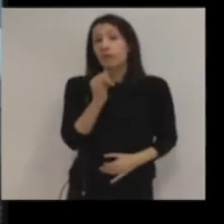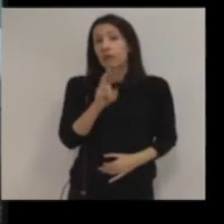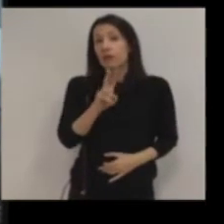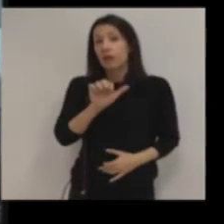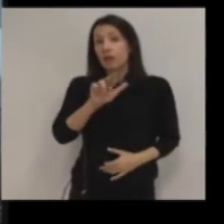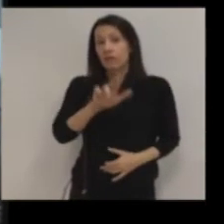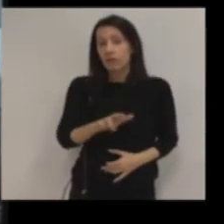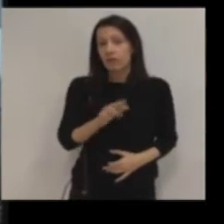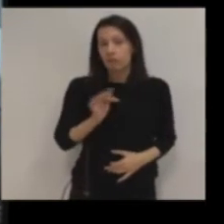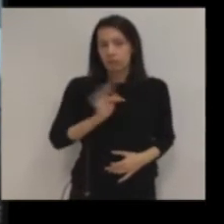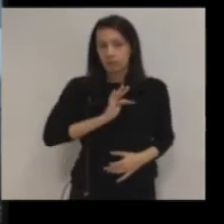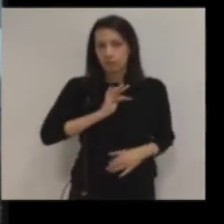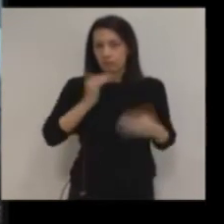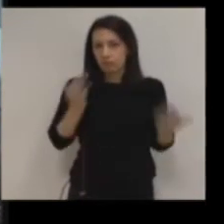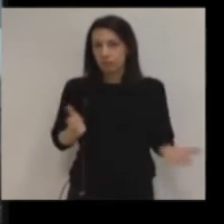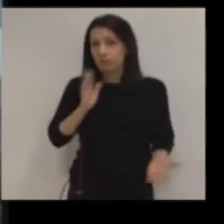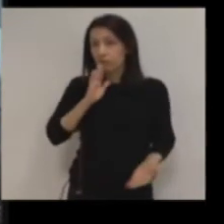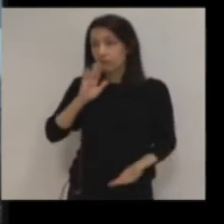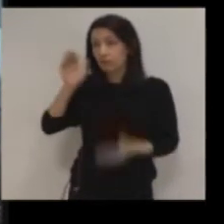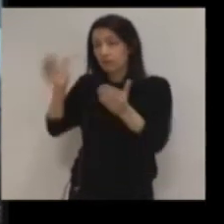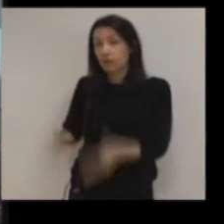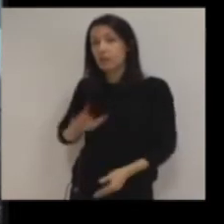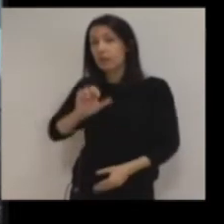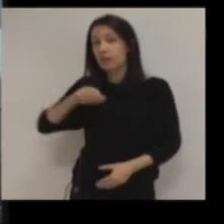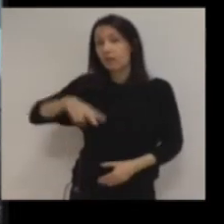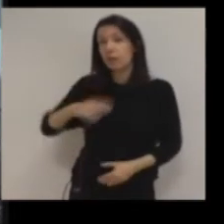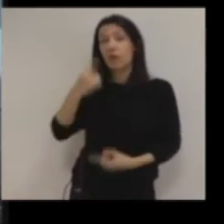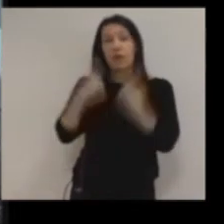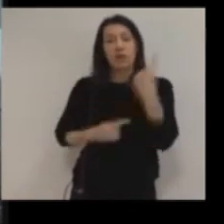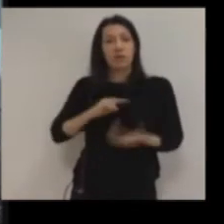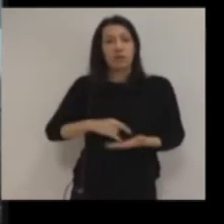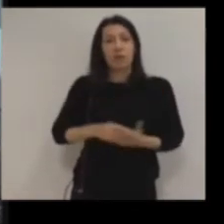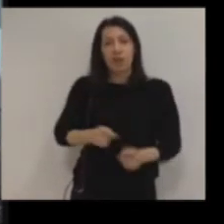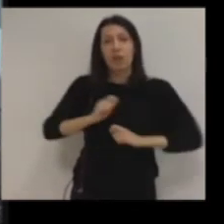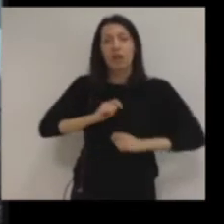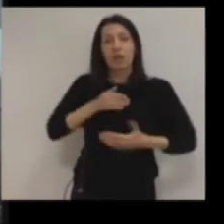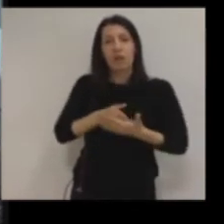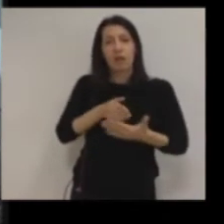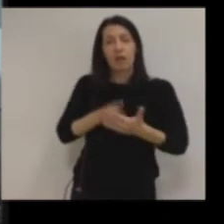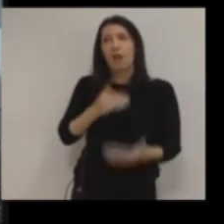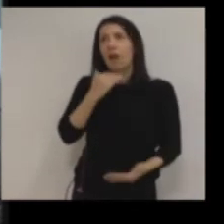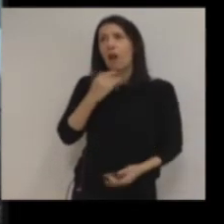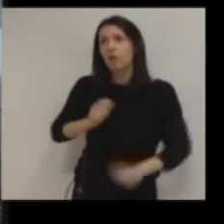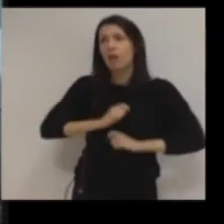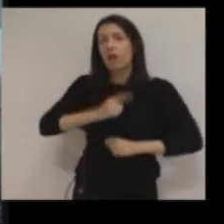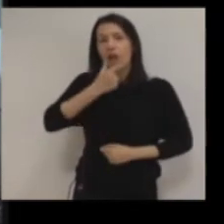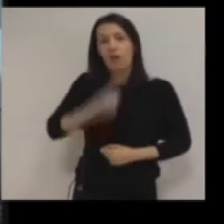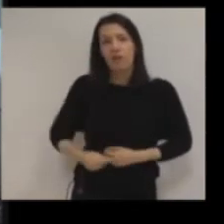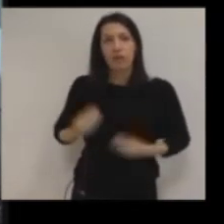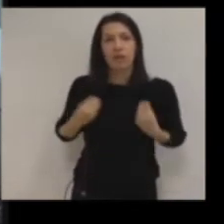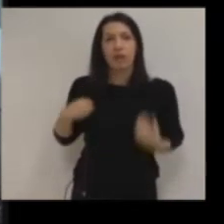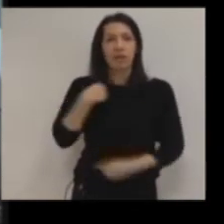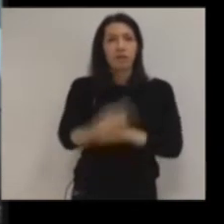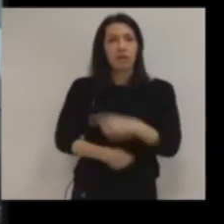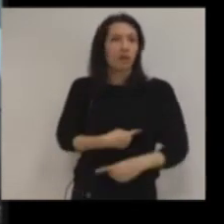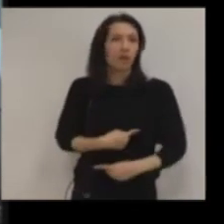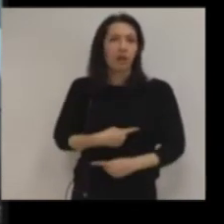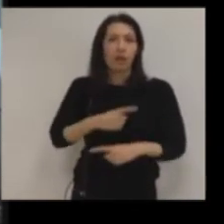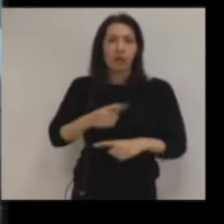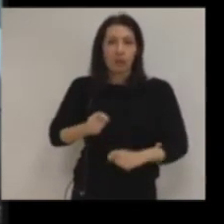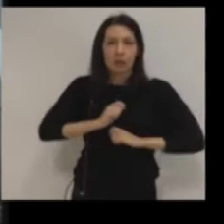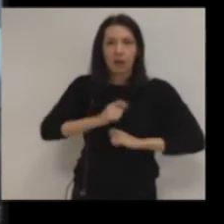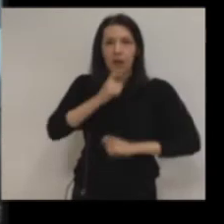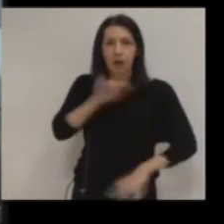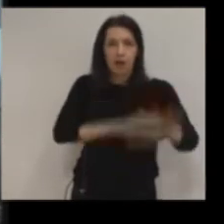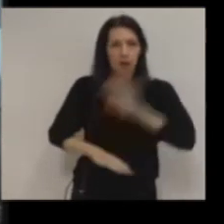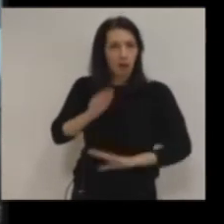tiene... Ramón, sí. Como decía Ramón, hay veces que la tecnología es una barrera, o sea, más que ser algo que te facilita la vida, te complica la vida. Pero que